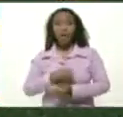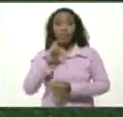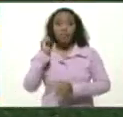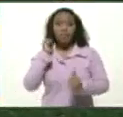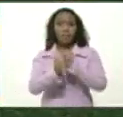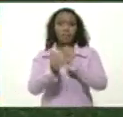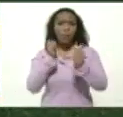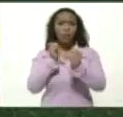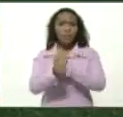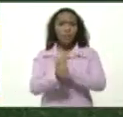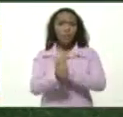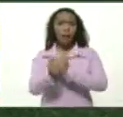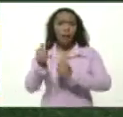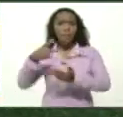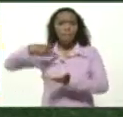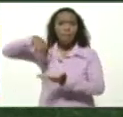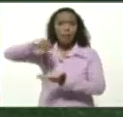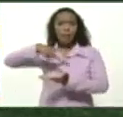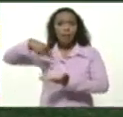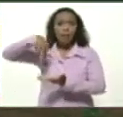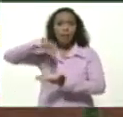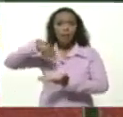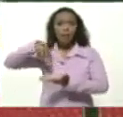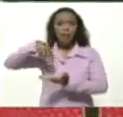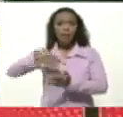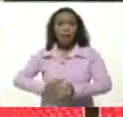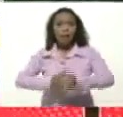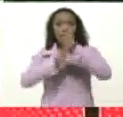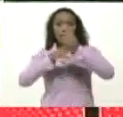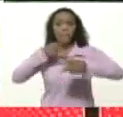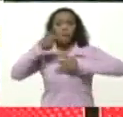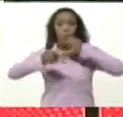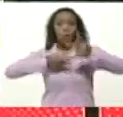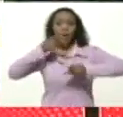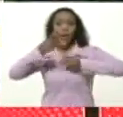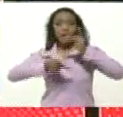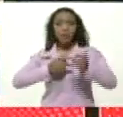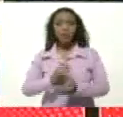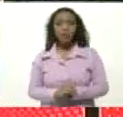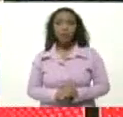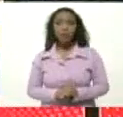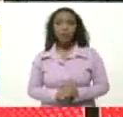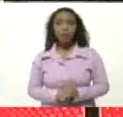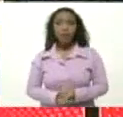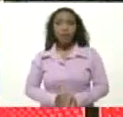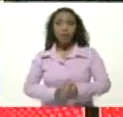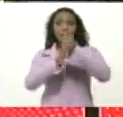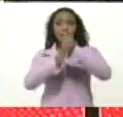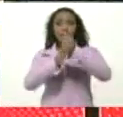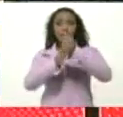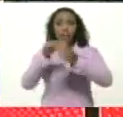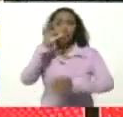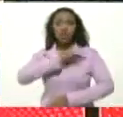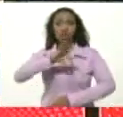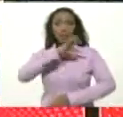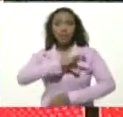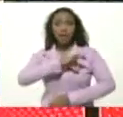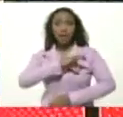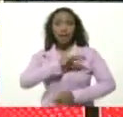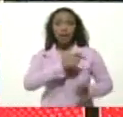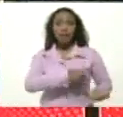deportista, bailador, líder político, bueno, líder social. Lleva